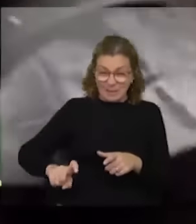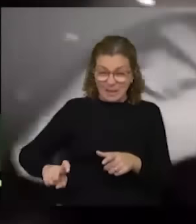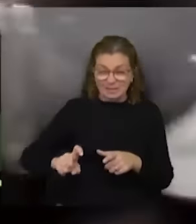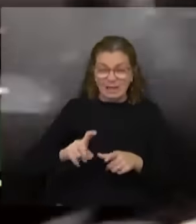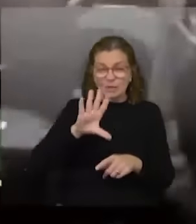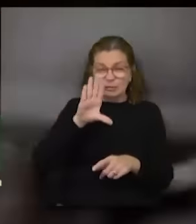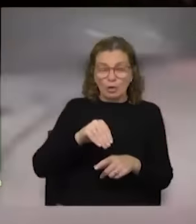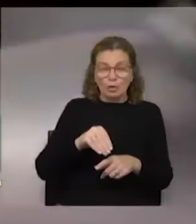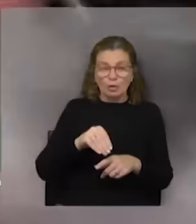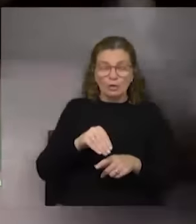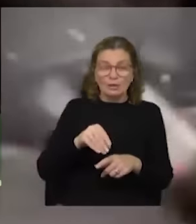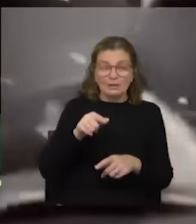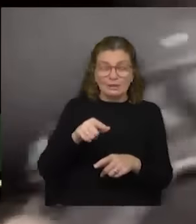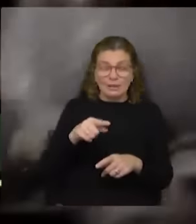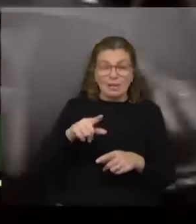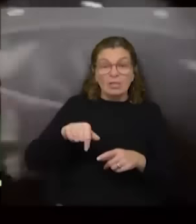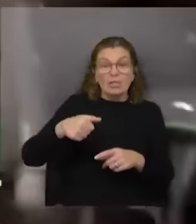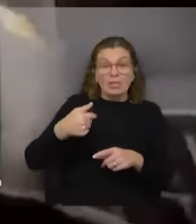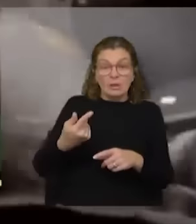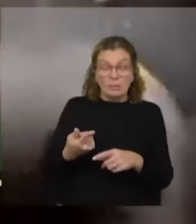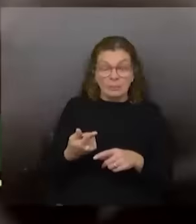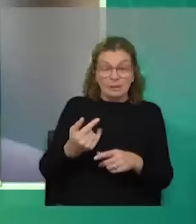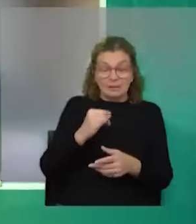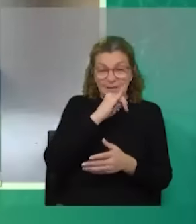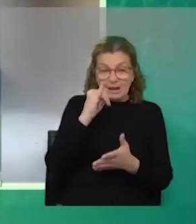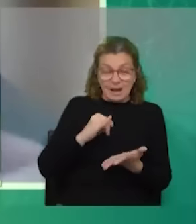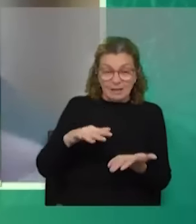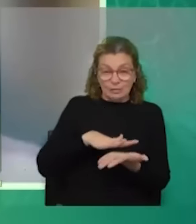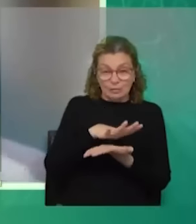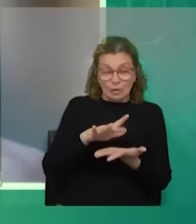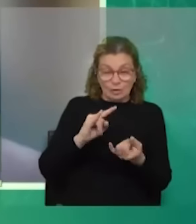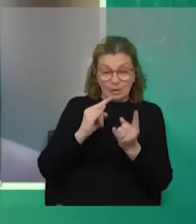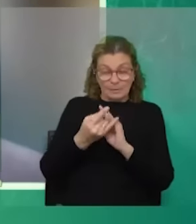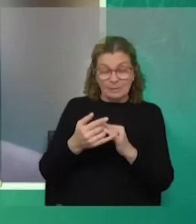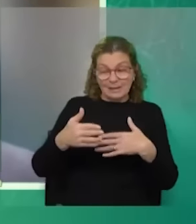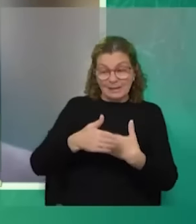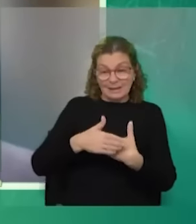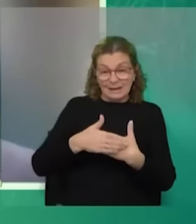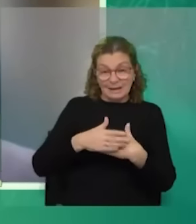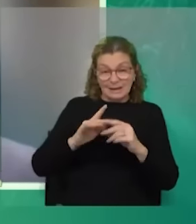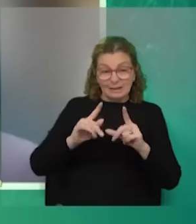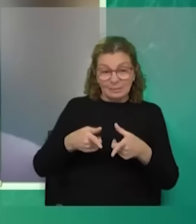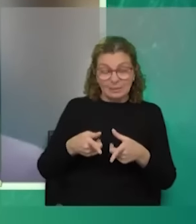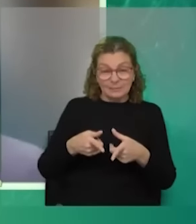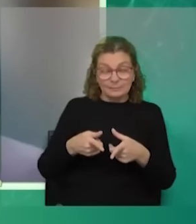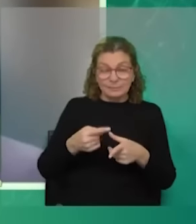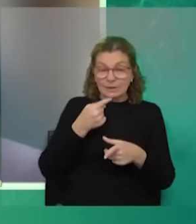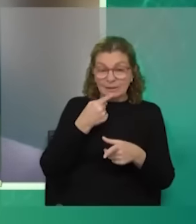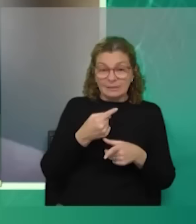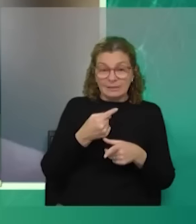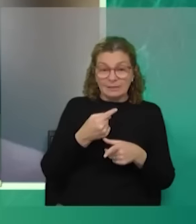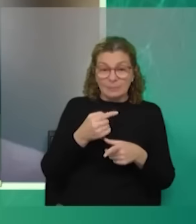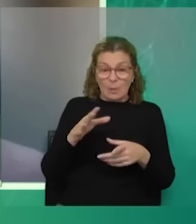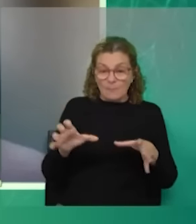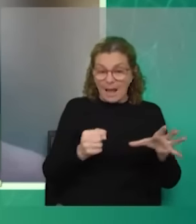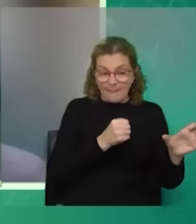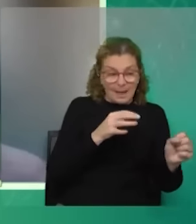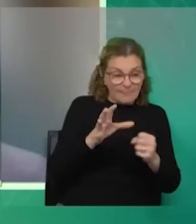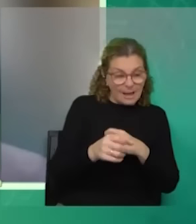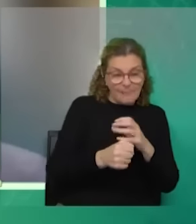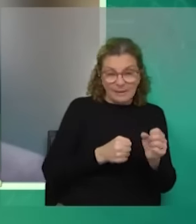y lo que se dio en la zona de congreso y en las inmediaciones fue lo que Nosotros llamamos una